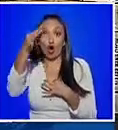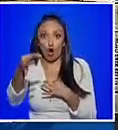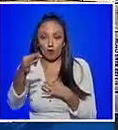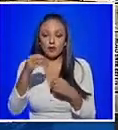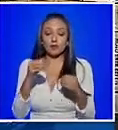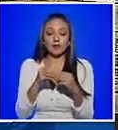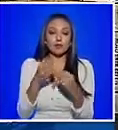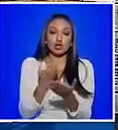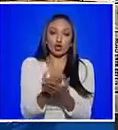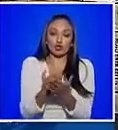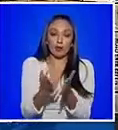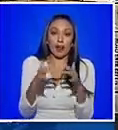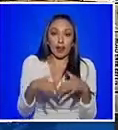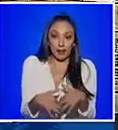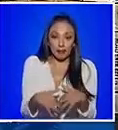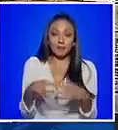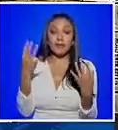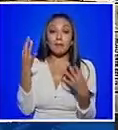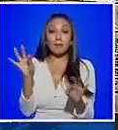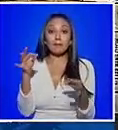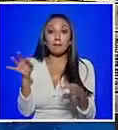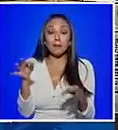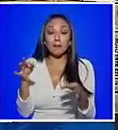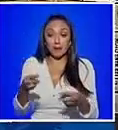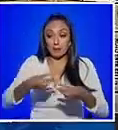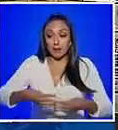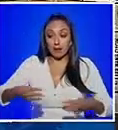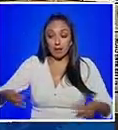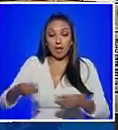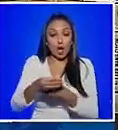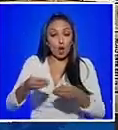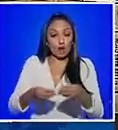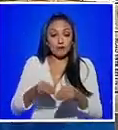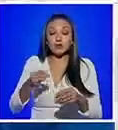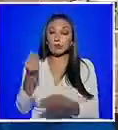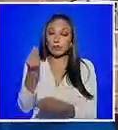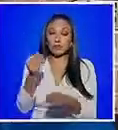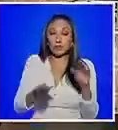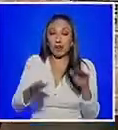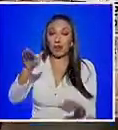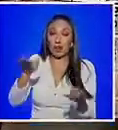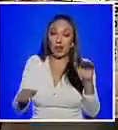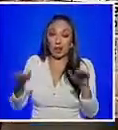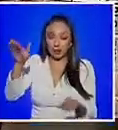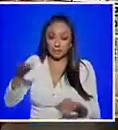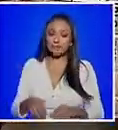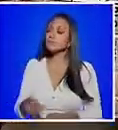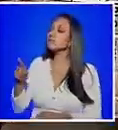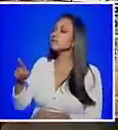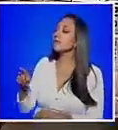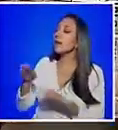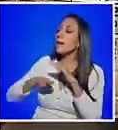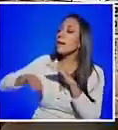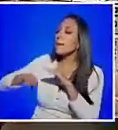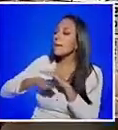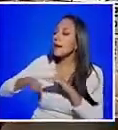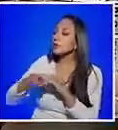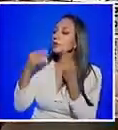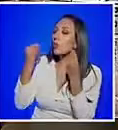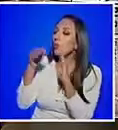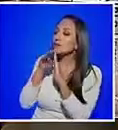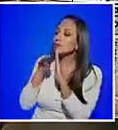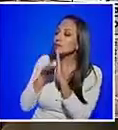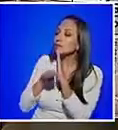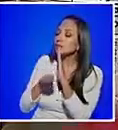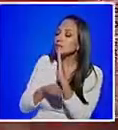la economía, ya que el papel, todo lo que es suministro de oficina, ha habido una variedad de precios. Una lista de educación general básica, ¿en cuánto la